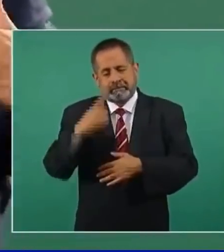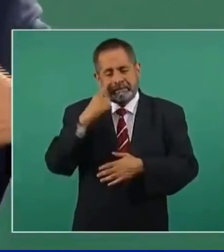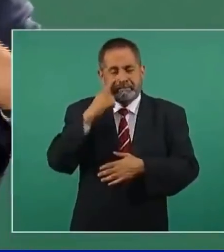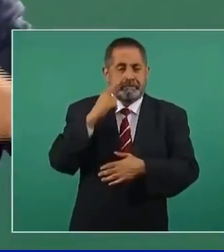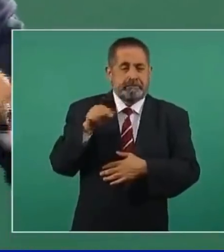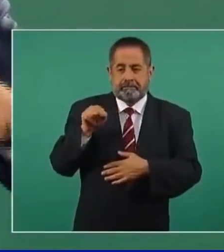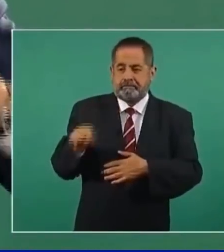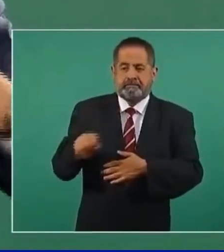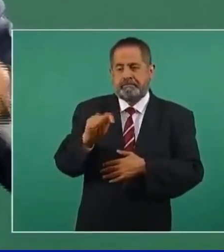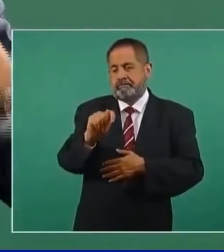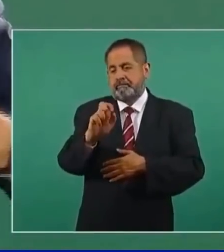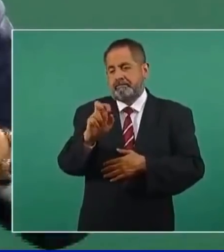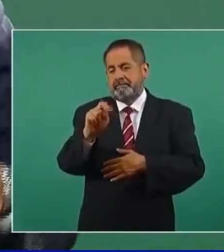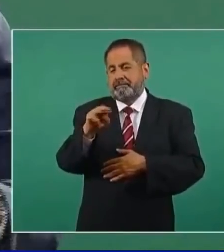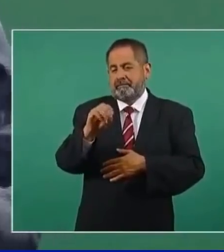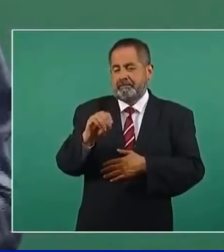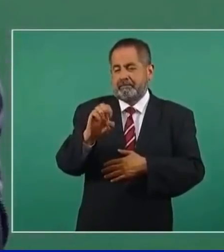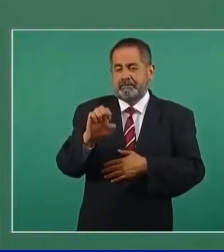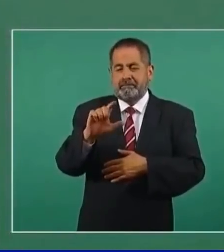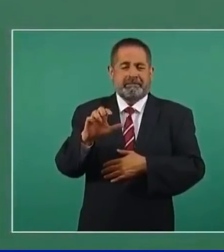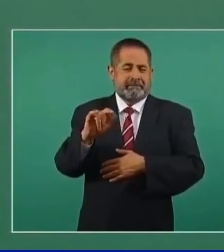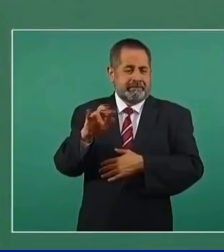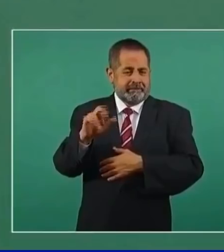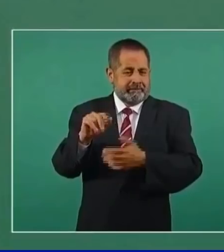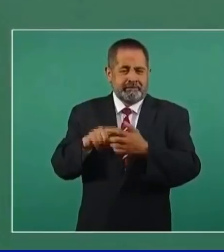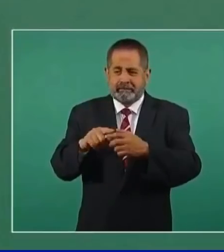que empiece a producir energía,